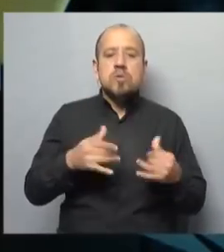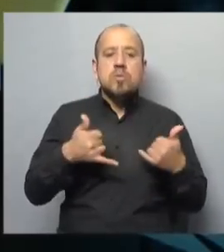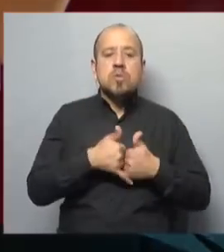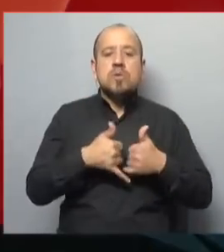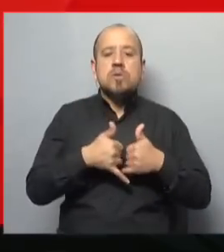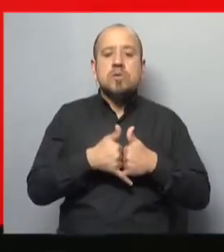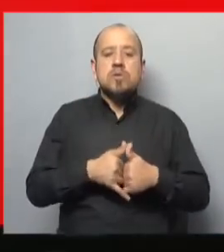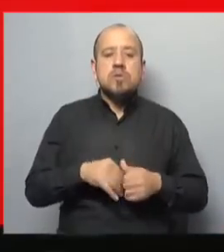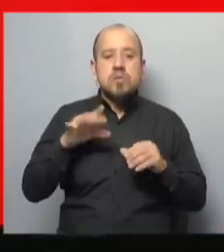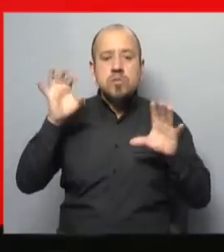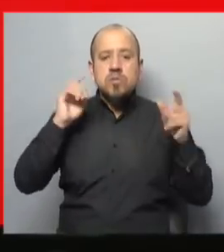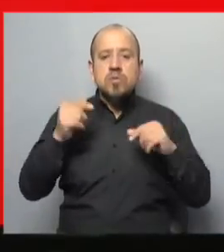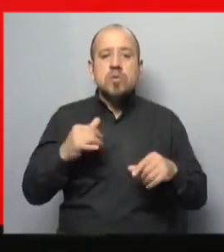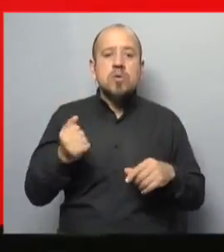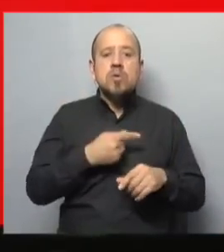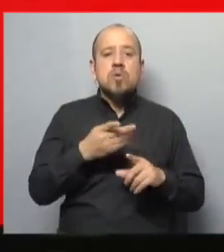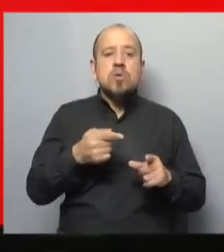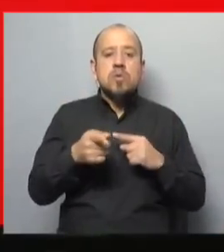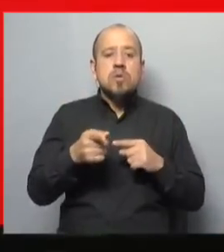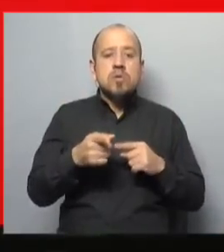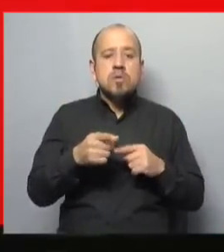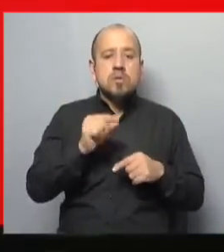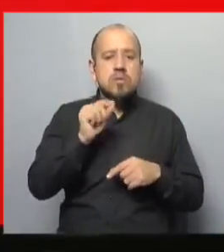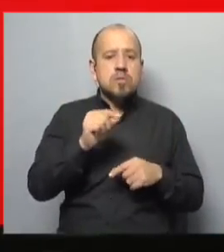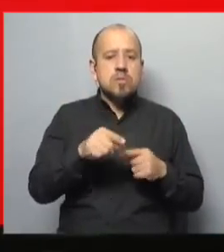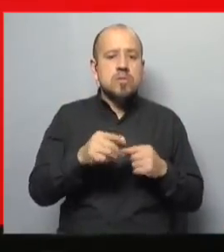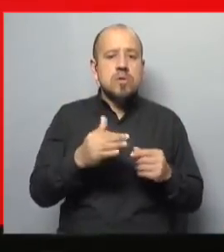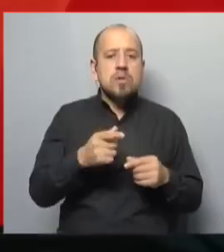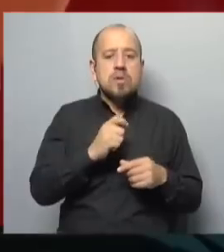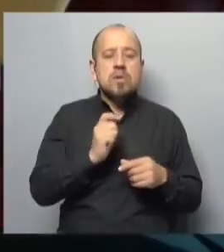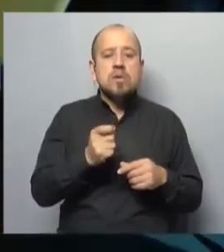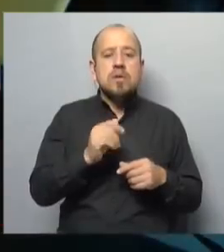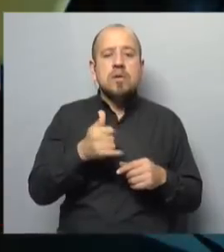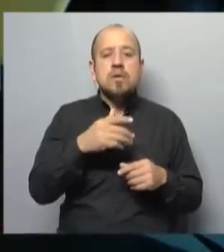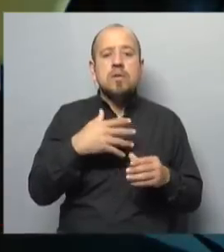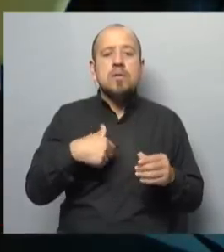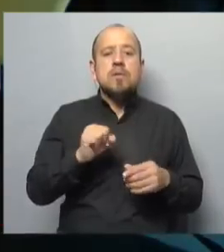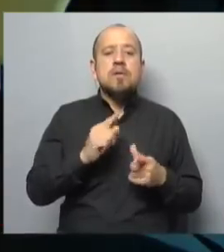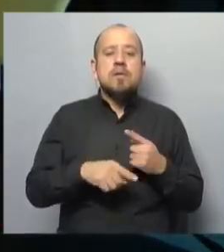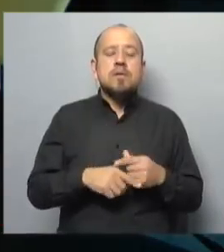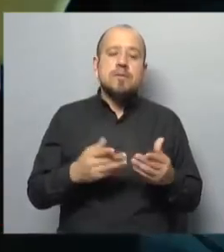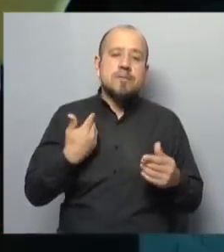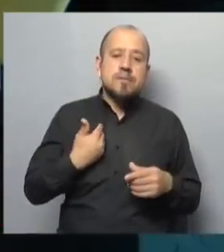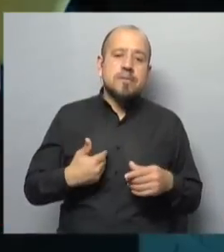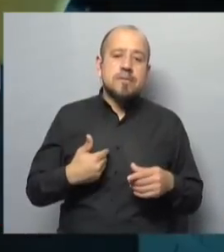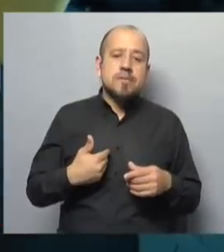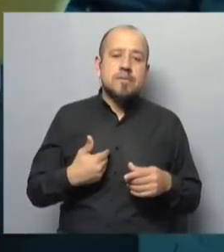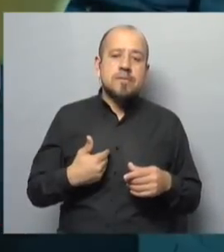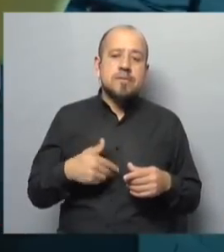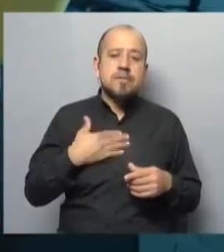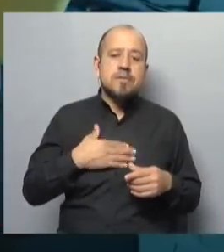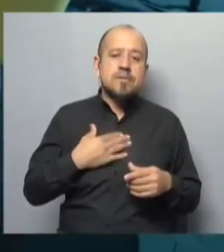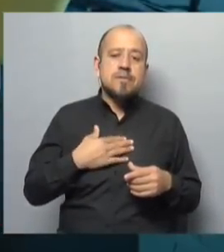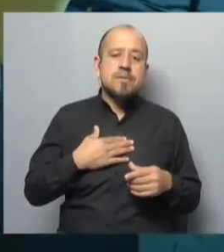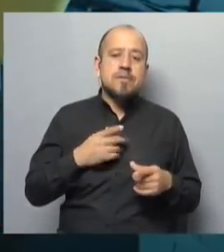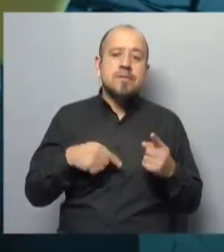escucho lo de 4t siguieron la noticia alguien tiene más tengo que ir lamentablemente este teníamos muchas cosas